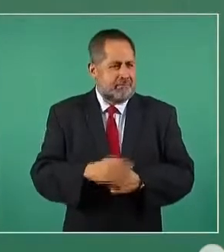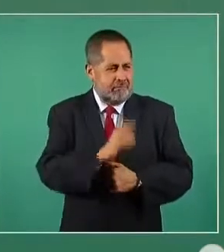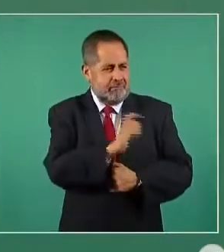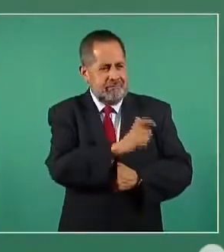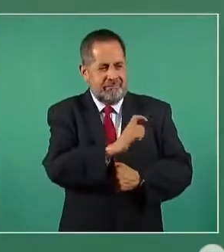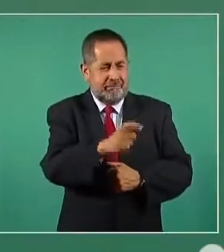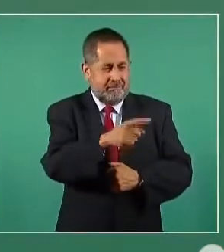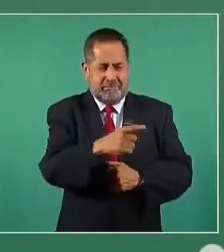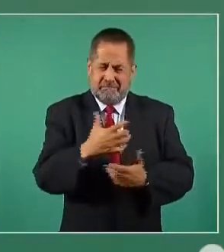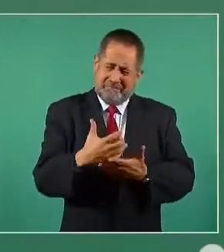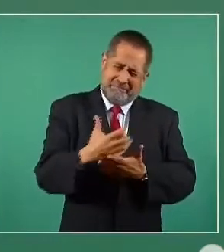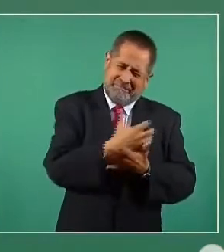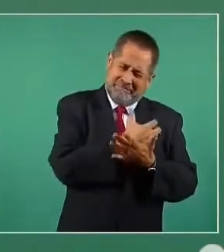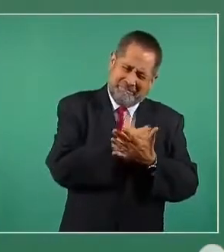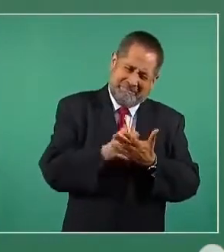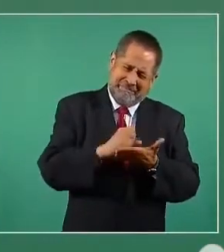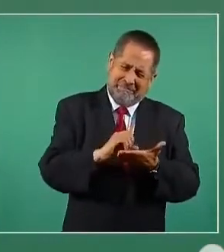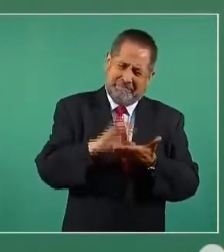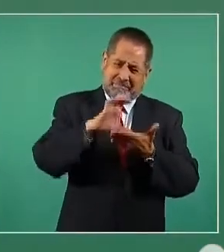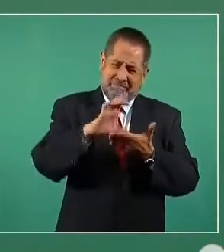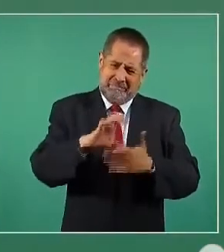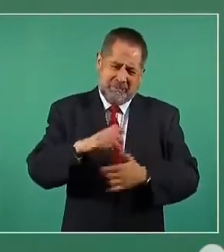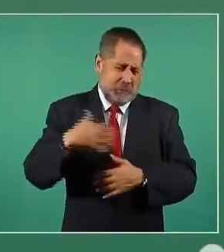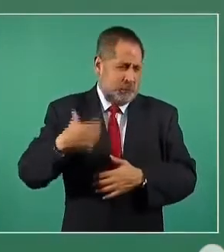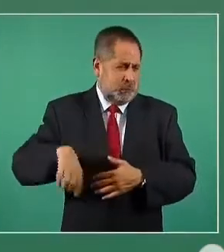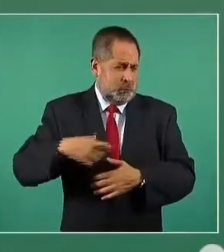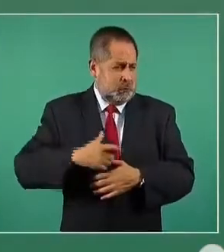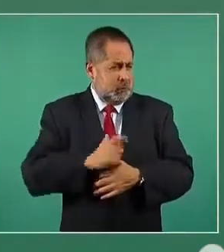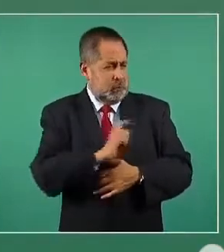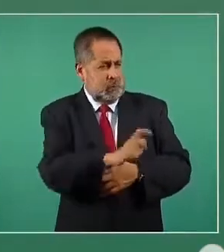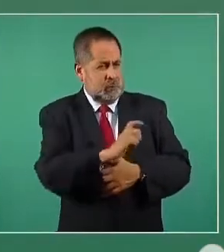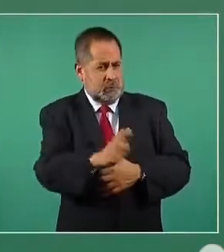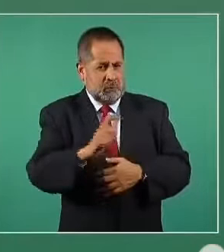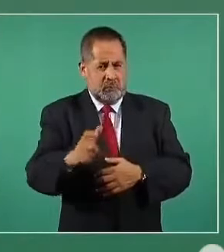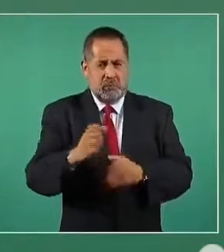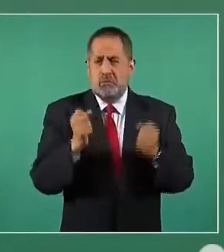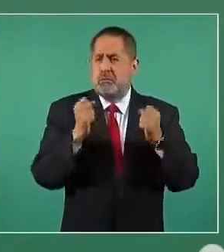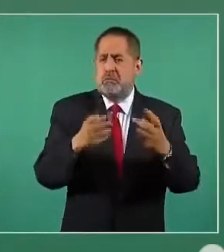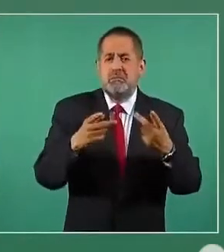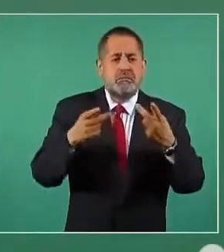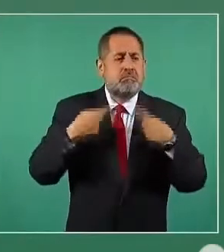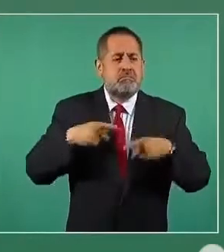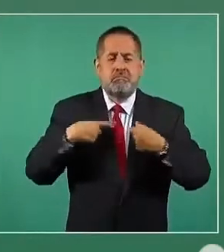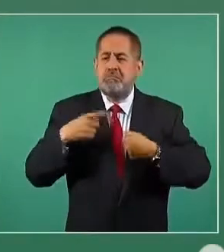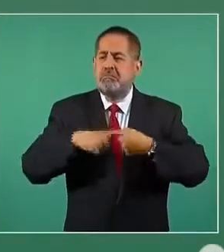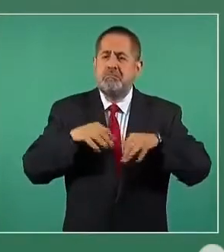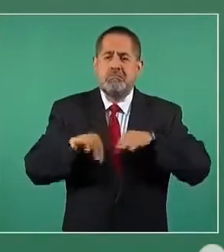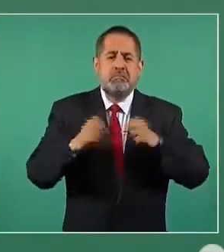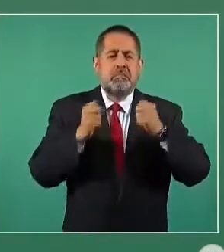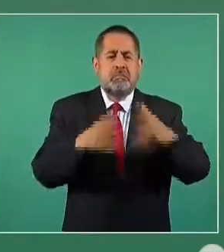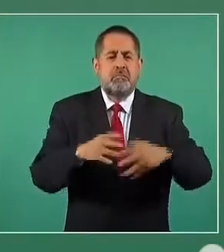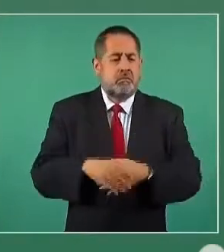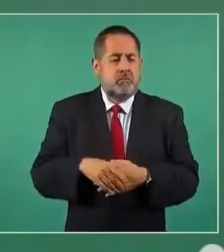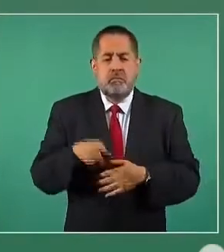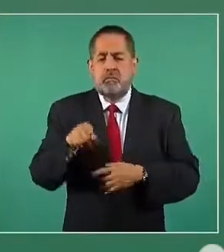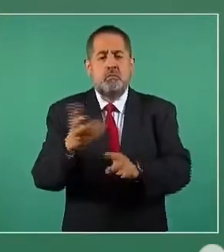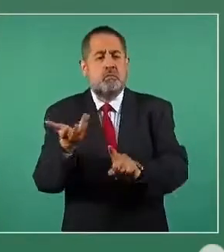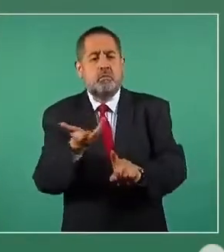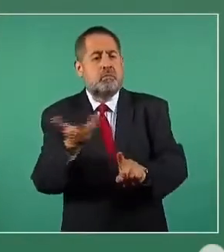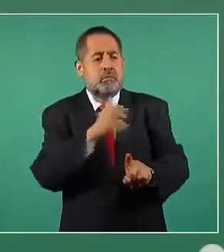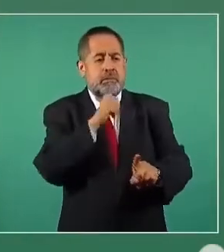sueldos elevadísimos en el gobierno y contratar a muchísima gente que no hiciera nada.